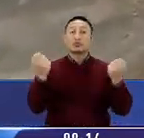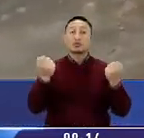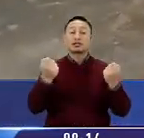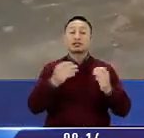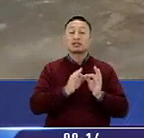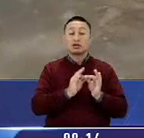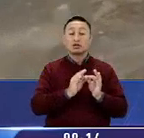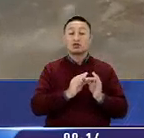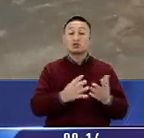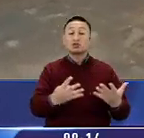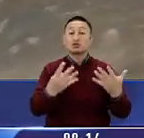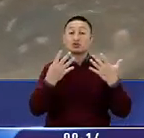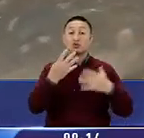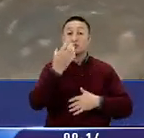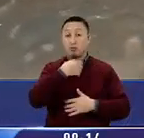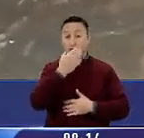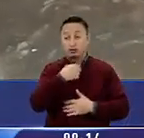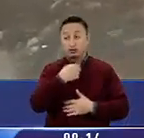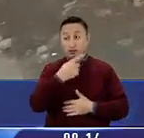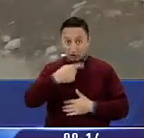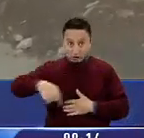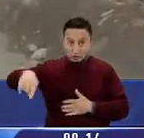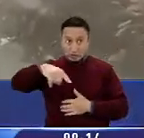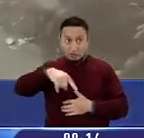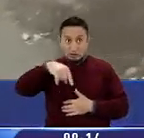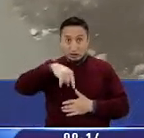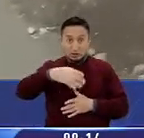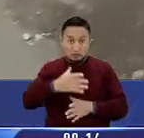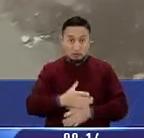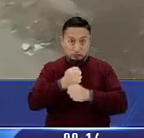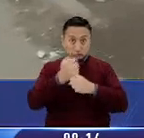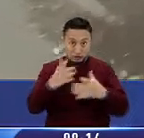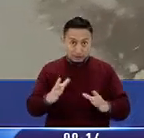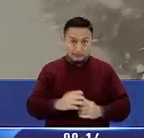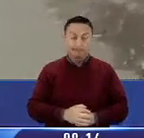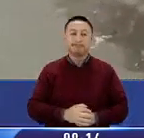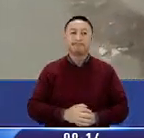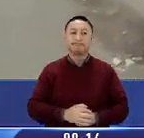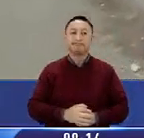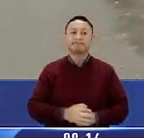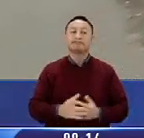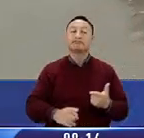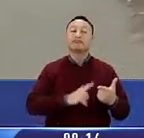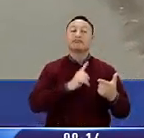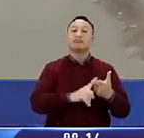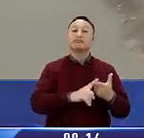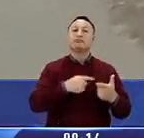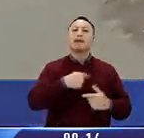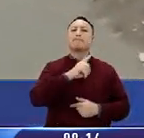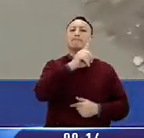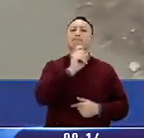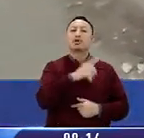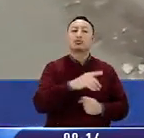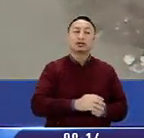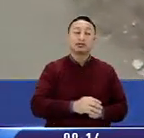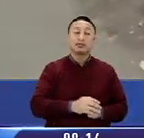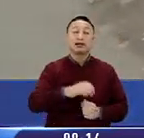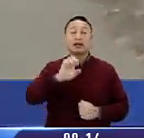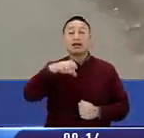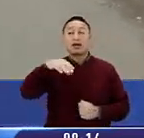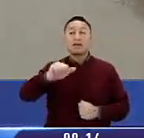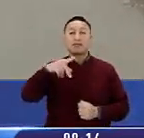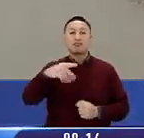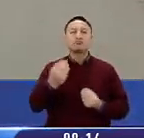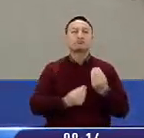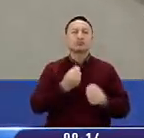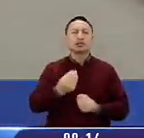Calderón, ya nuestros queridos vecinos tendrán su sendero seguro. Pero también es importante conocer qué está realizando la empresa de obras públicas.